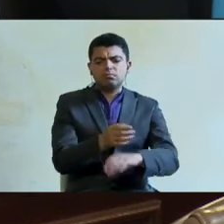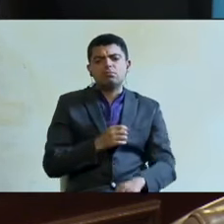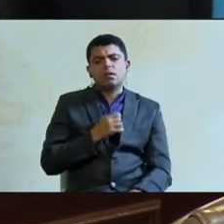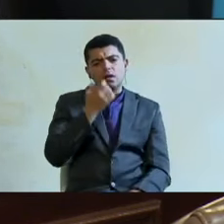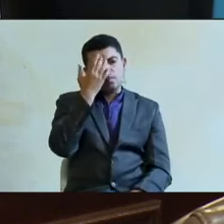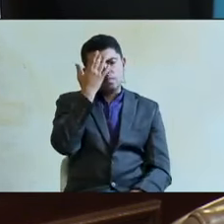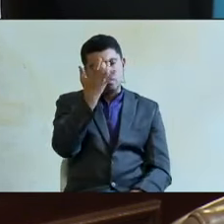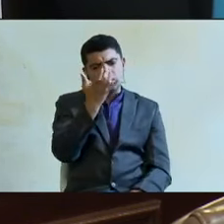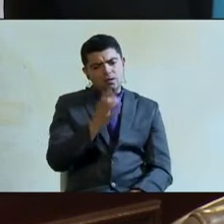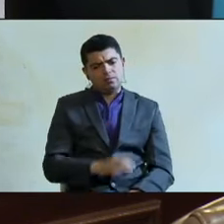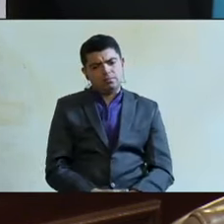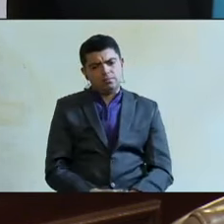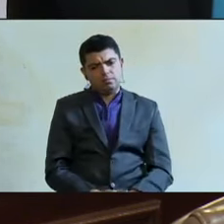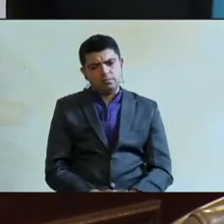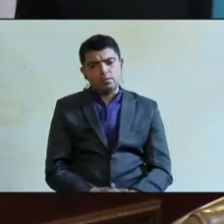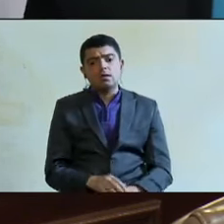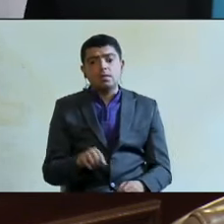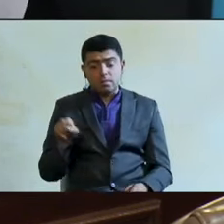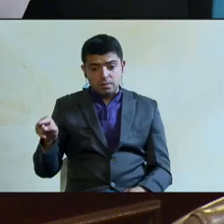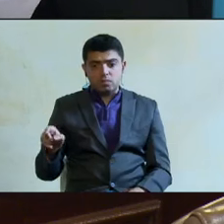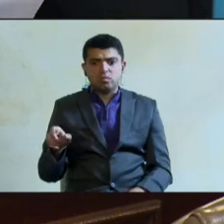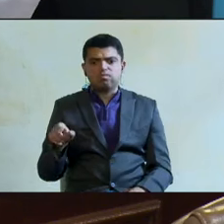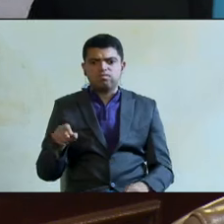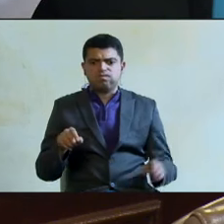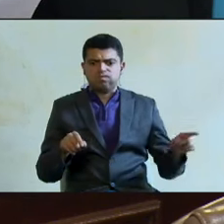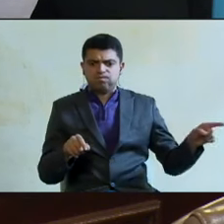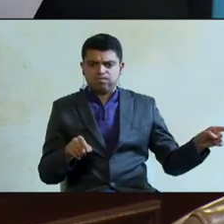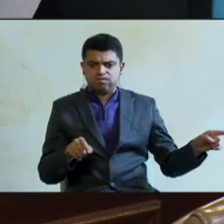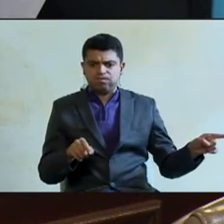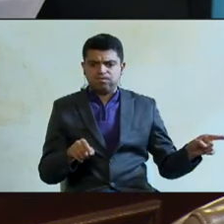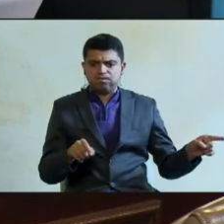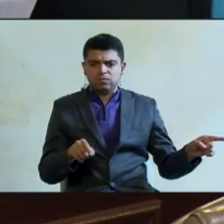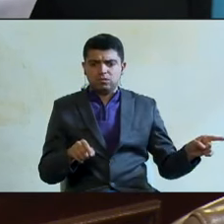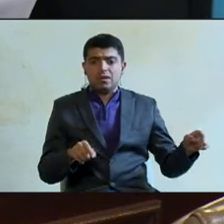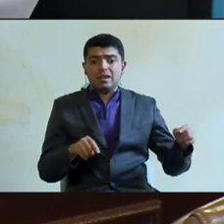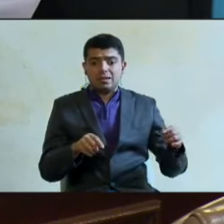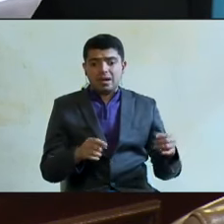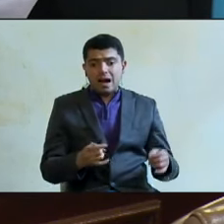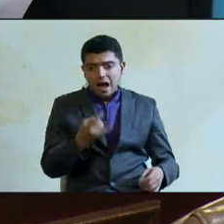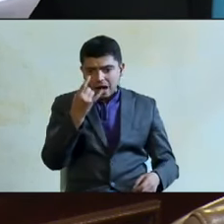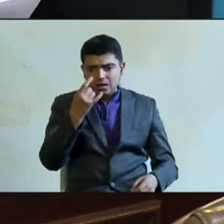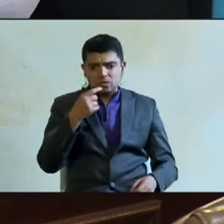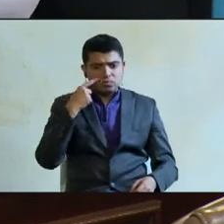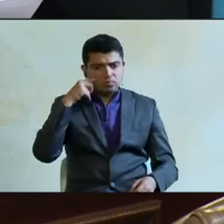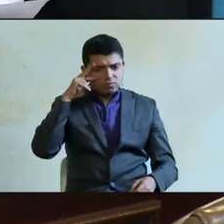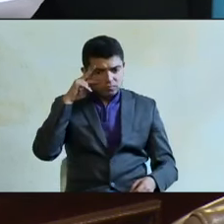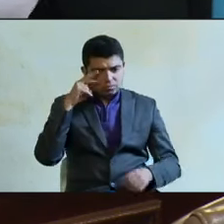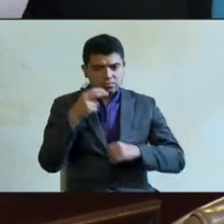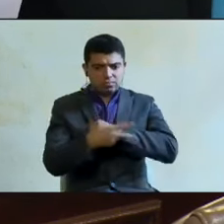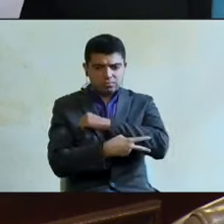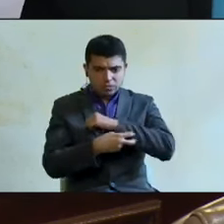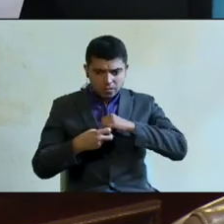se excluyen a las personas que están involucradas en actos de corrupción